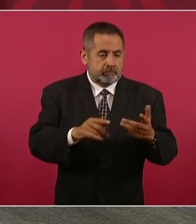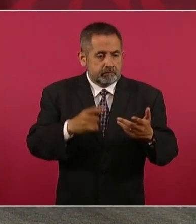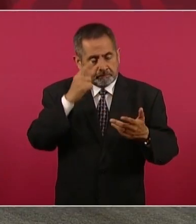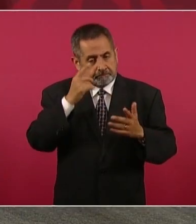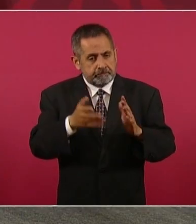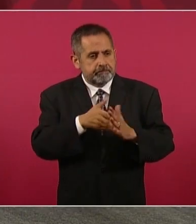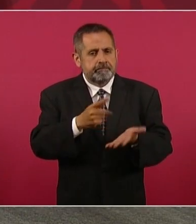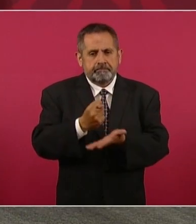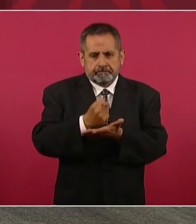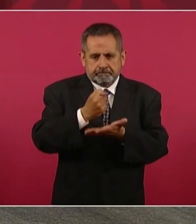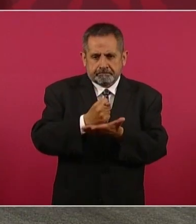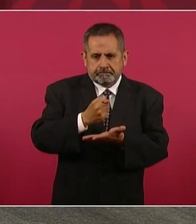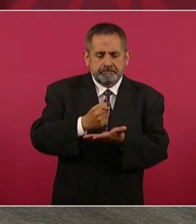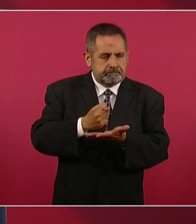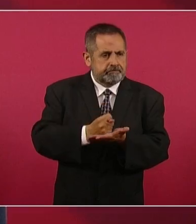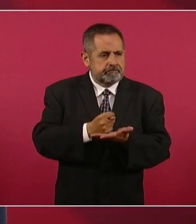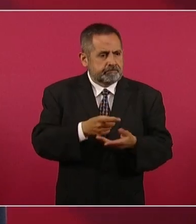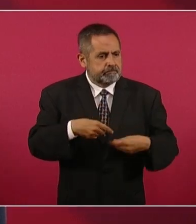para las terapias,